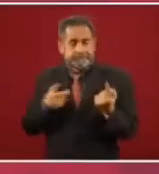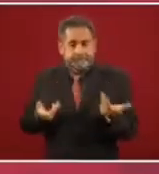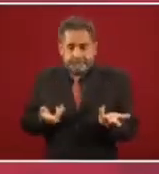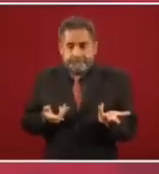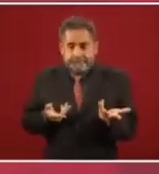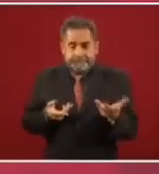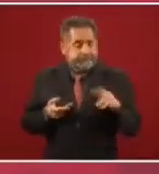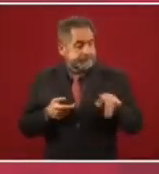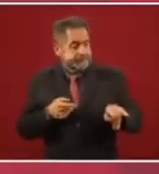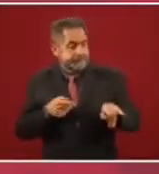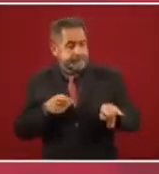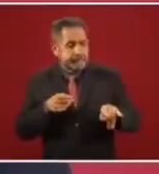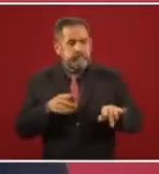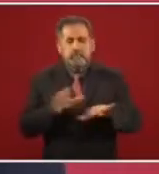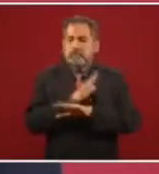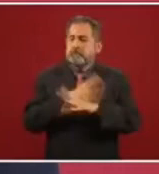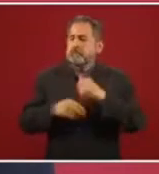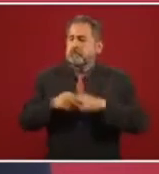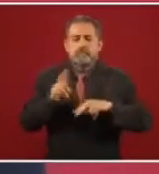volverlo de pasajeros.